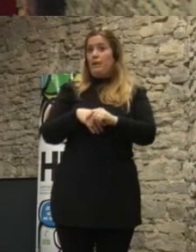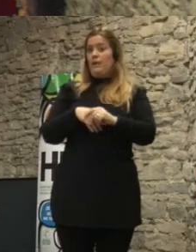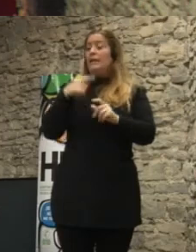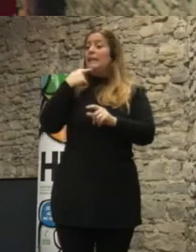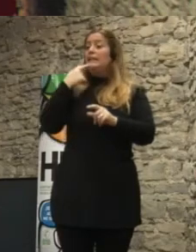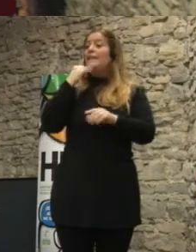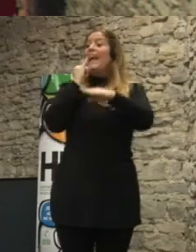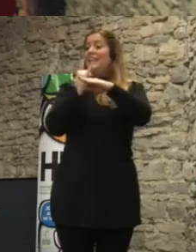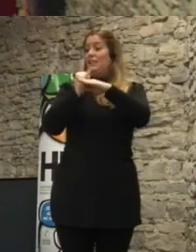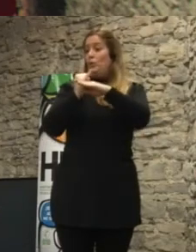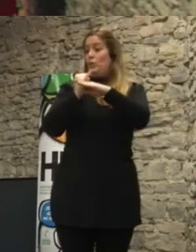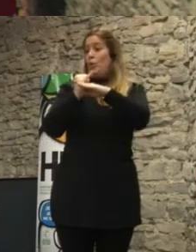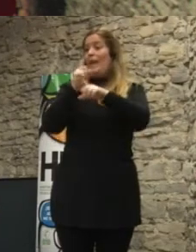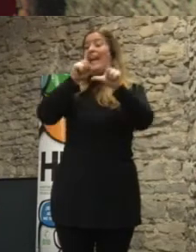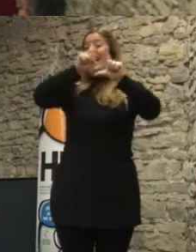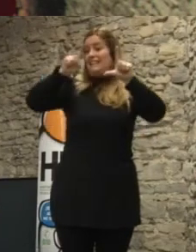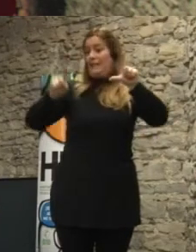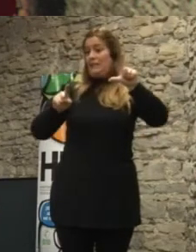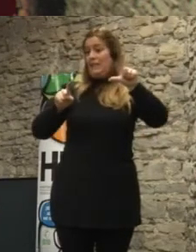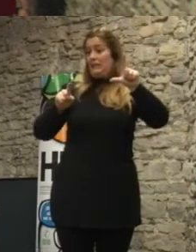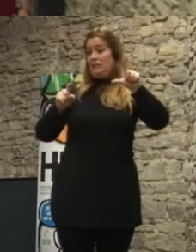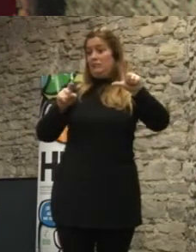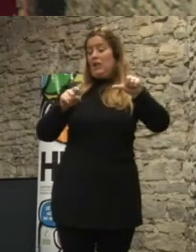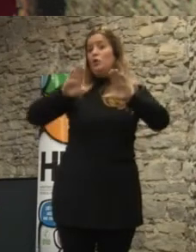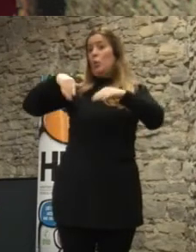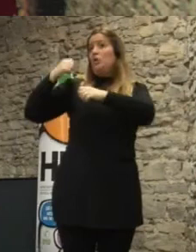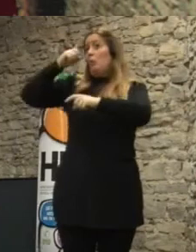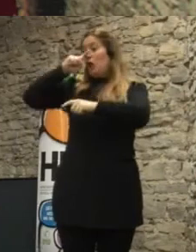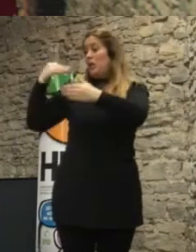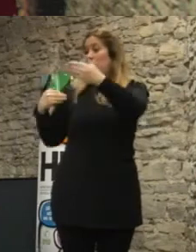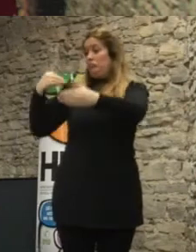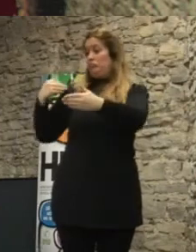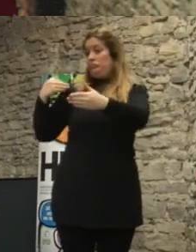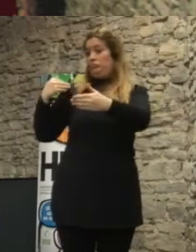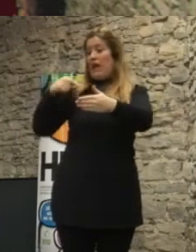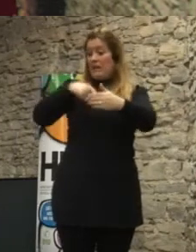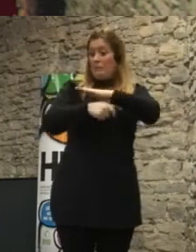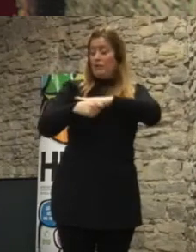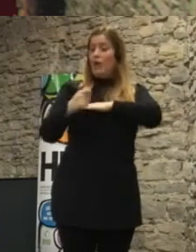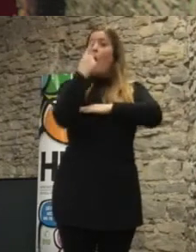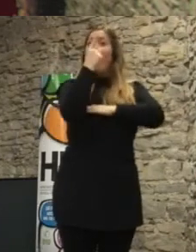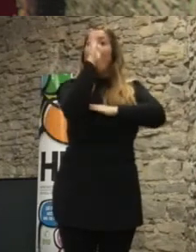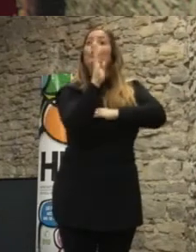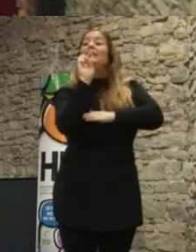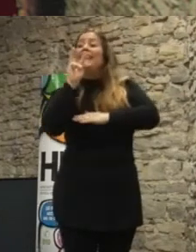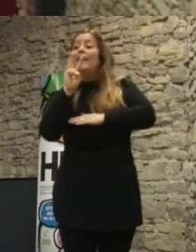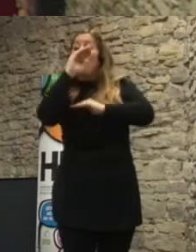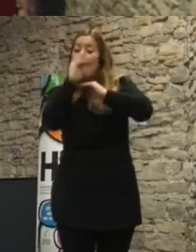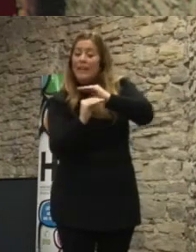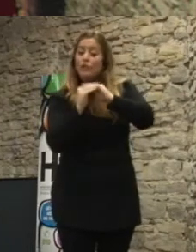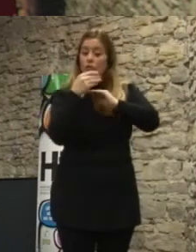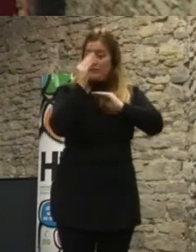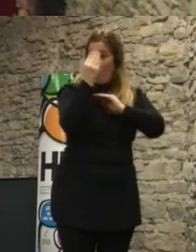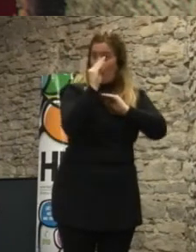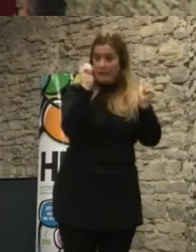20 años en Vitoria hay un tercio menos de jóvenes y un 50% más de